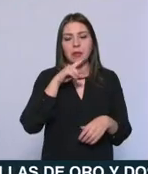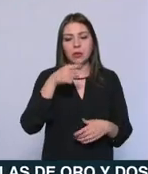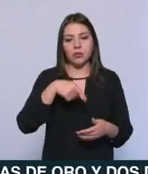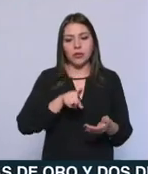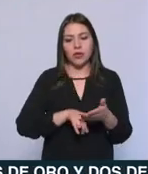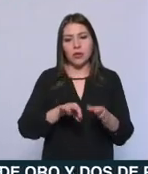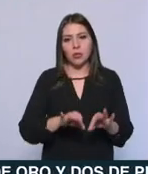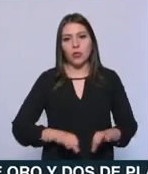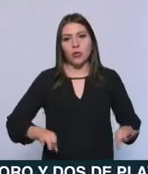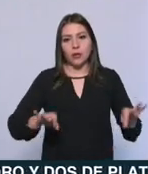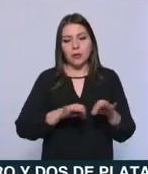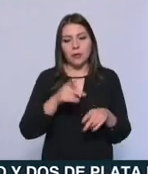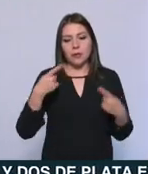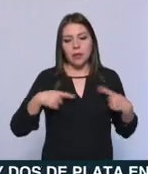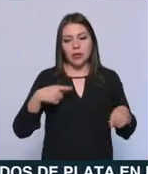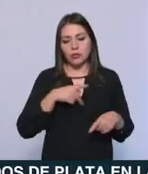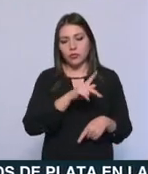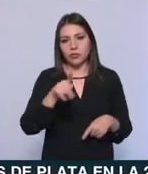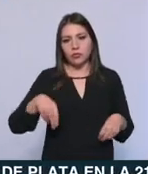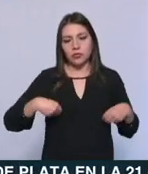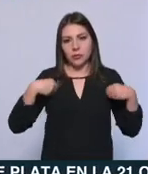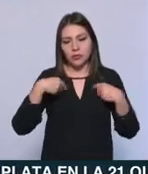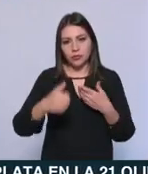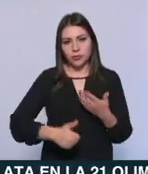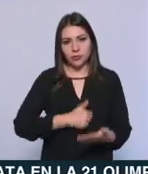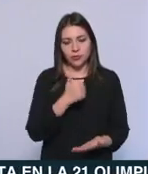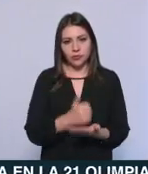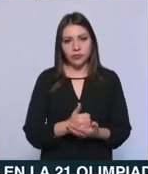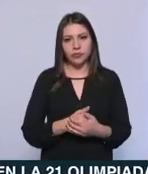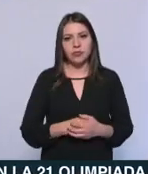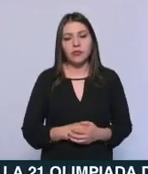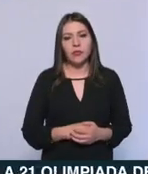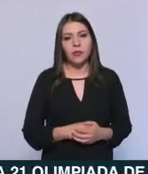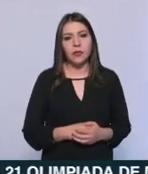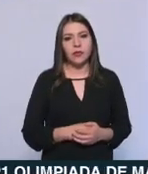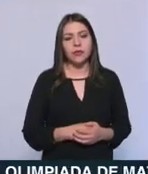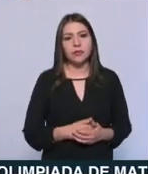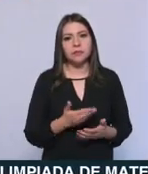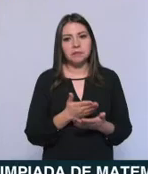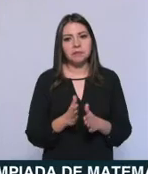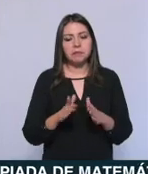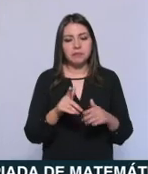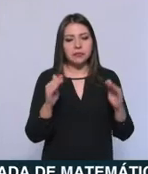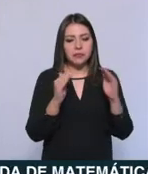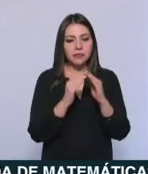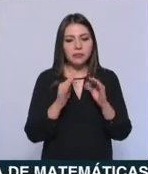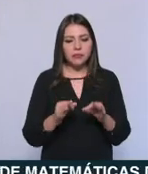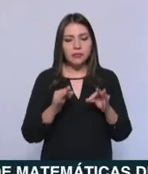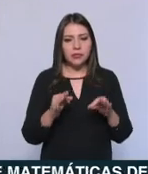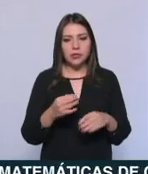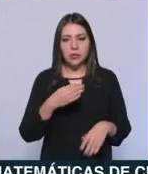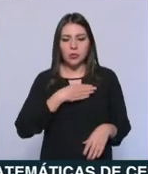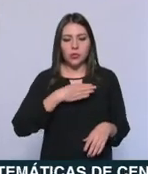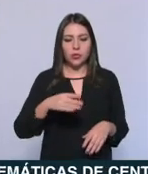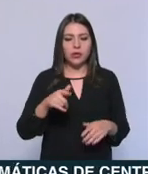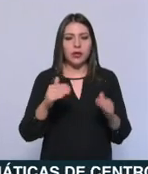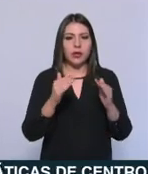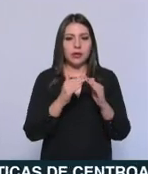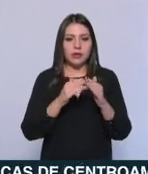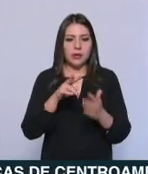importante para los habitantes de la ciudad y es una vivienda digna, por lo tanto también es una vida digna,